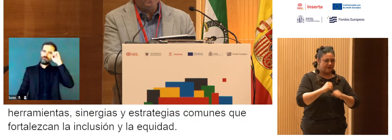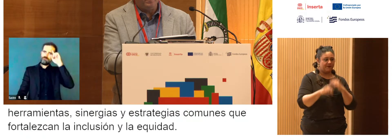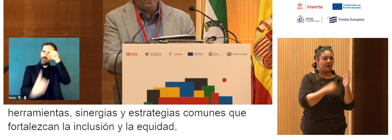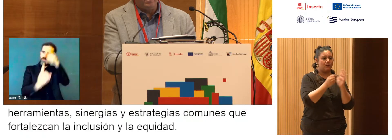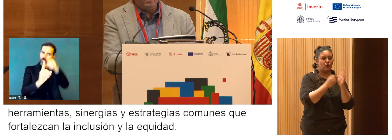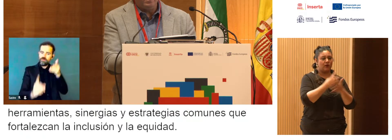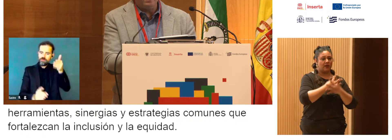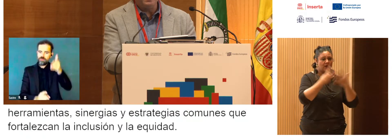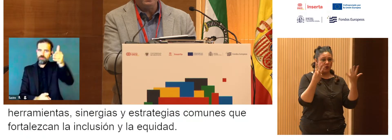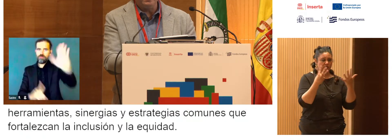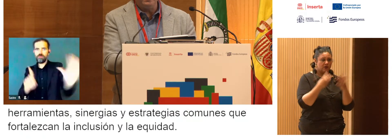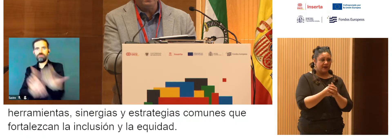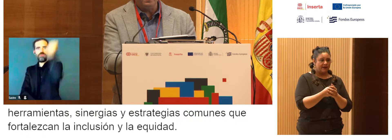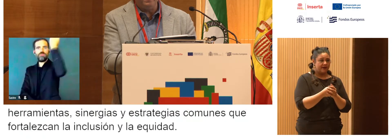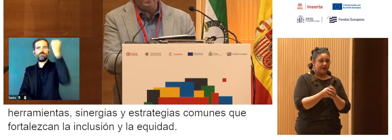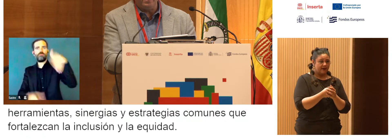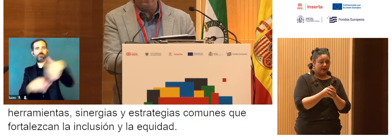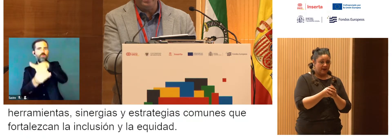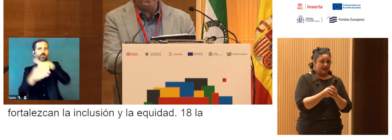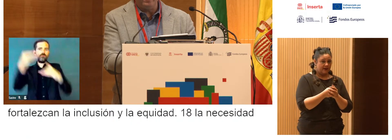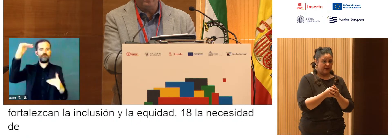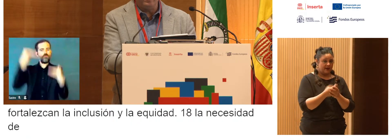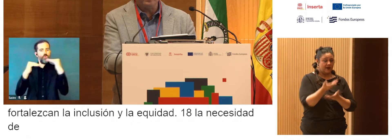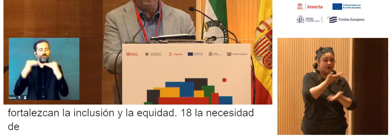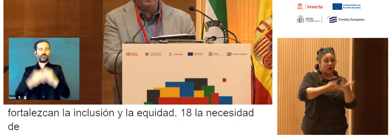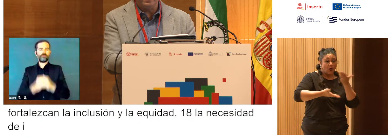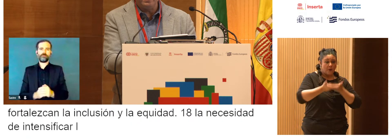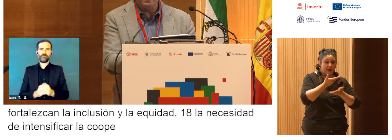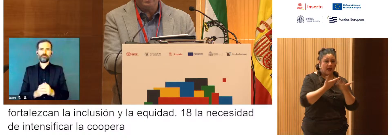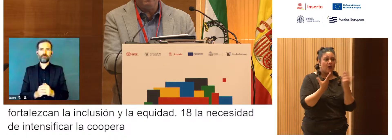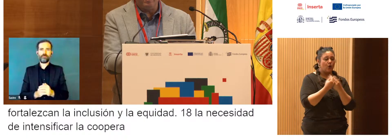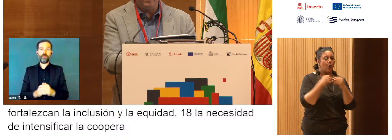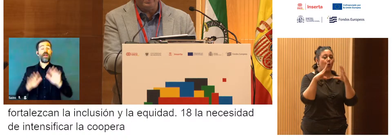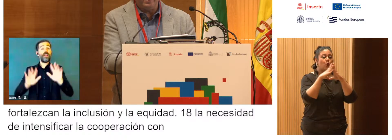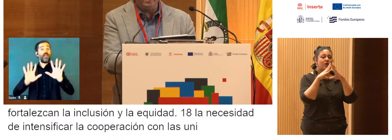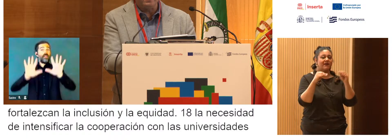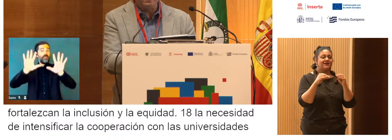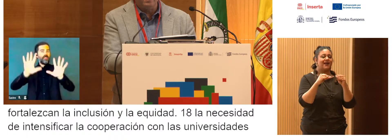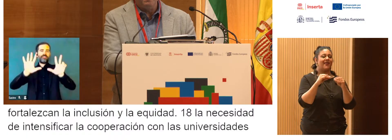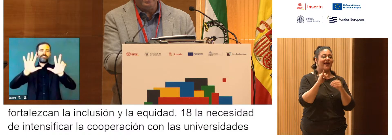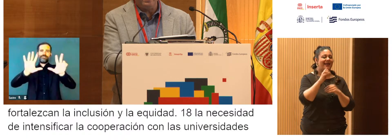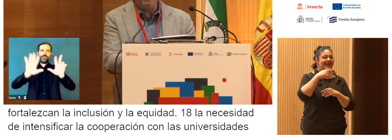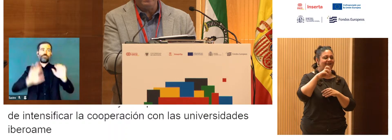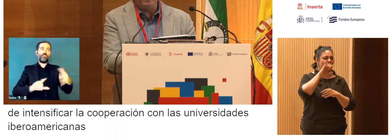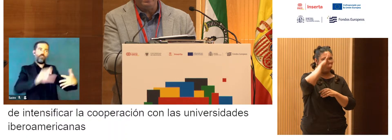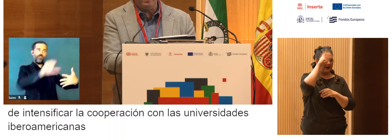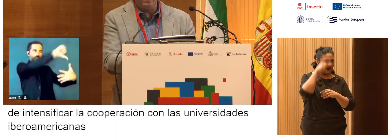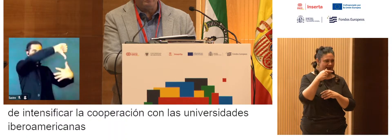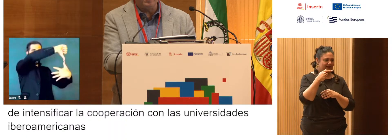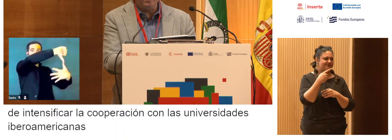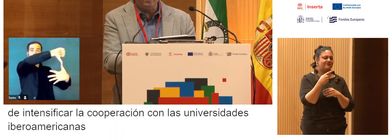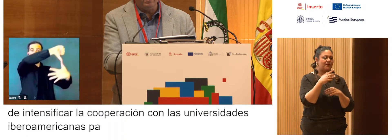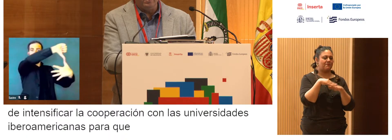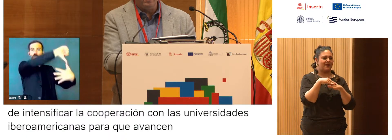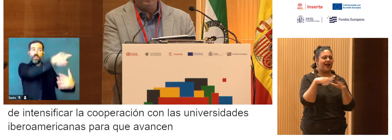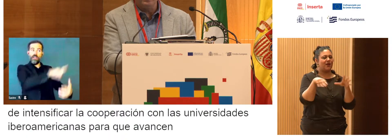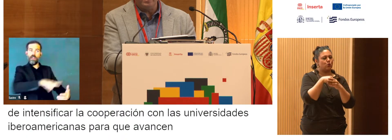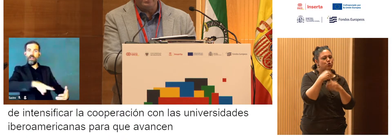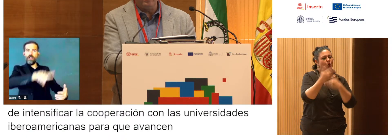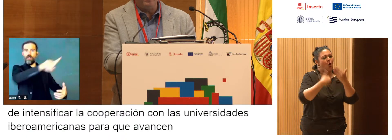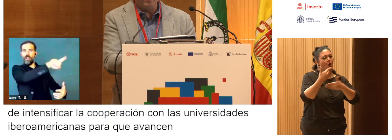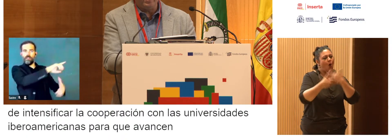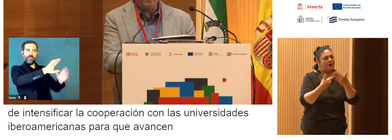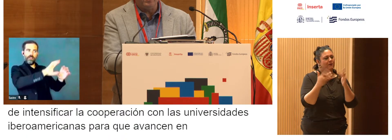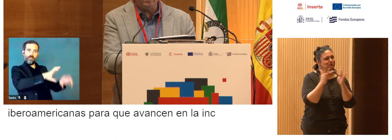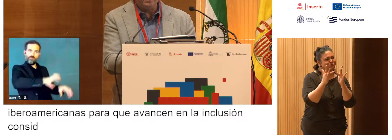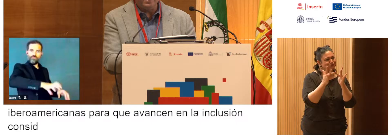18. La necesidad de intensificar la cooperación con las universidades iberoamericanas para que avancen en la inclusión,